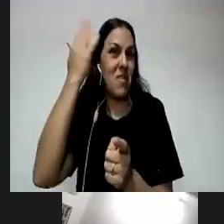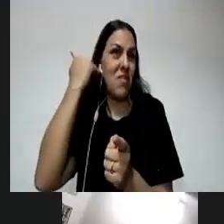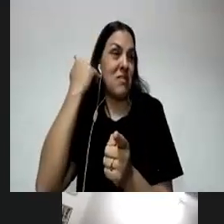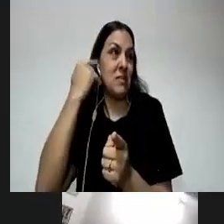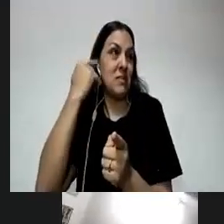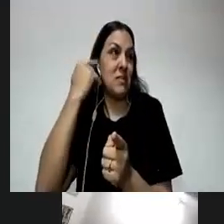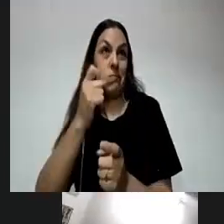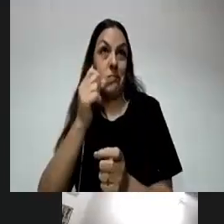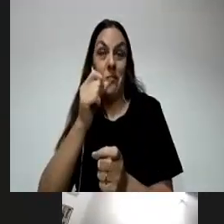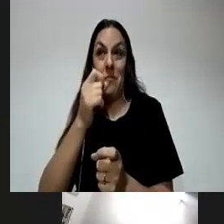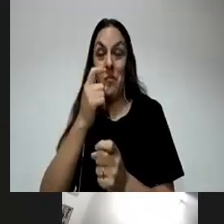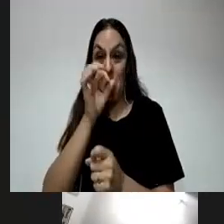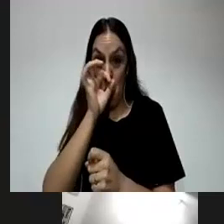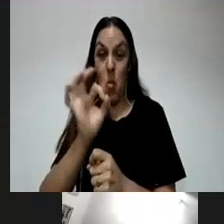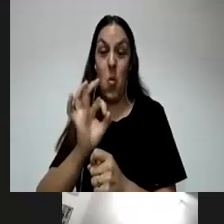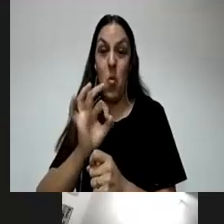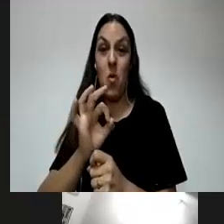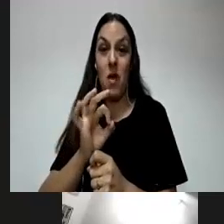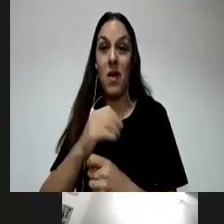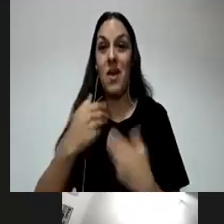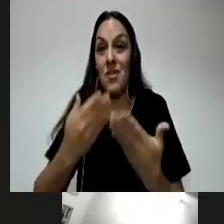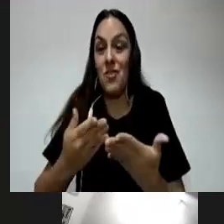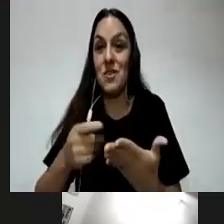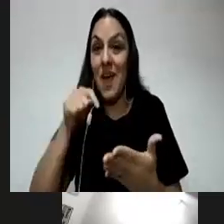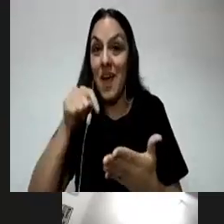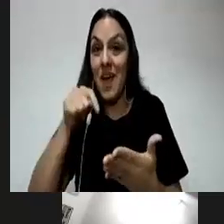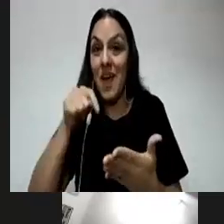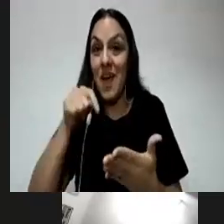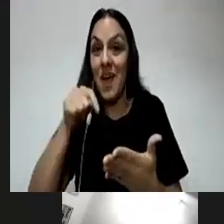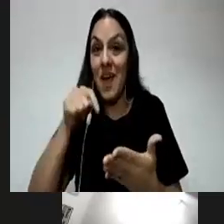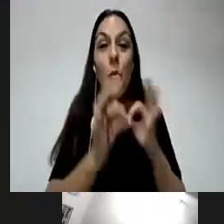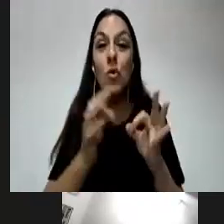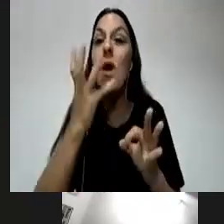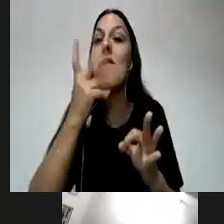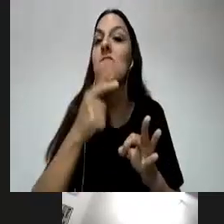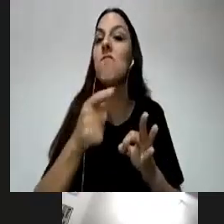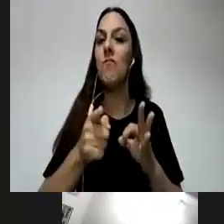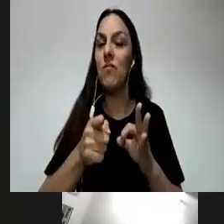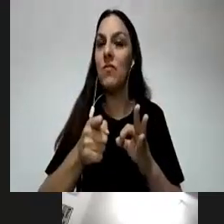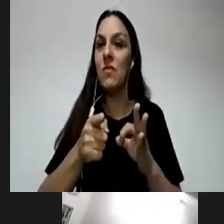que brindo por esta oportunidad y adelante.